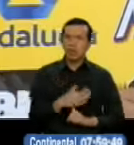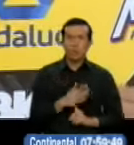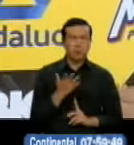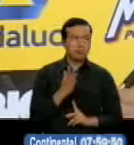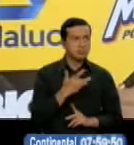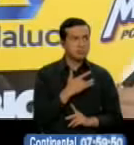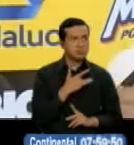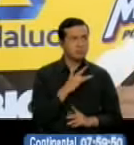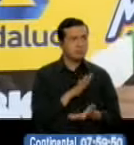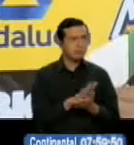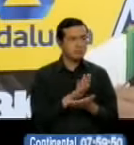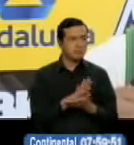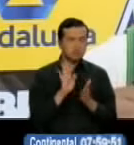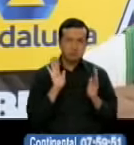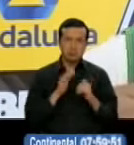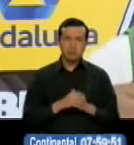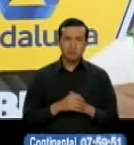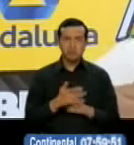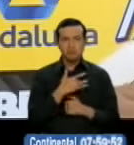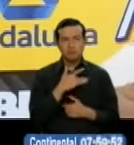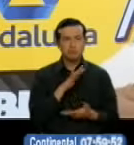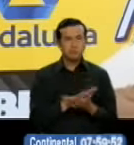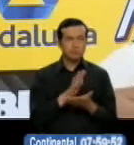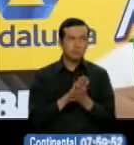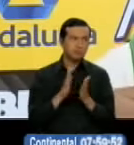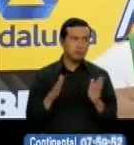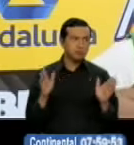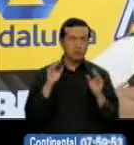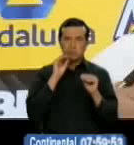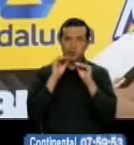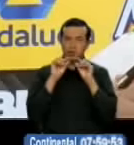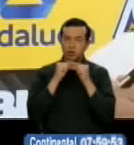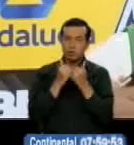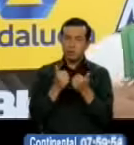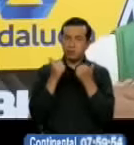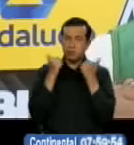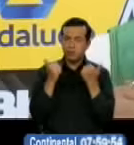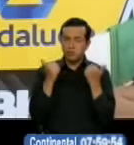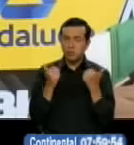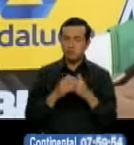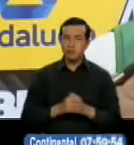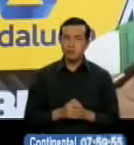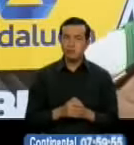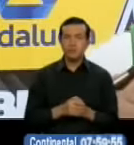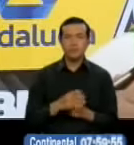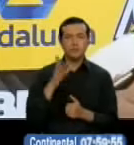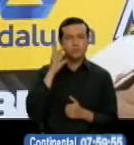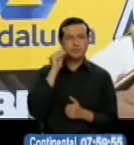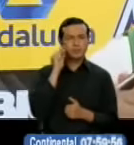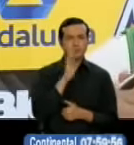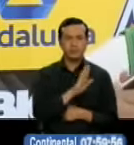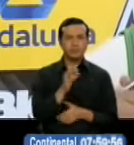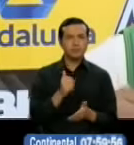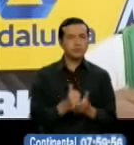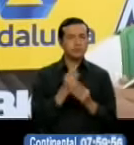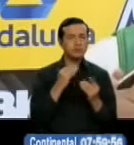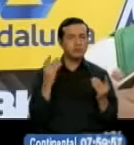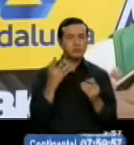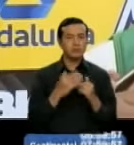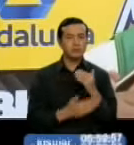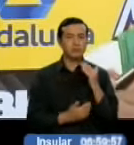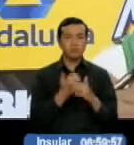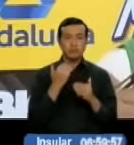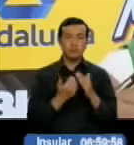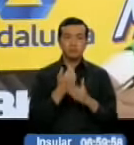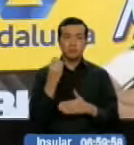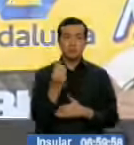No, tranquilo, tranquilo, estoy tranquilo, como te digo, es un grupo sano, un grupo con mucha experiencia que ayuda a los muchachos jóvenes